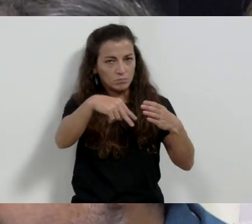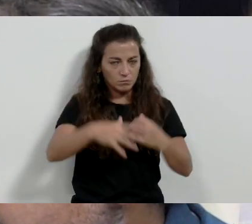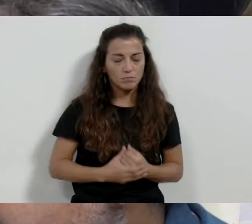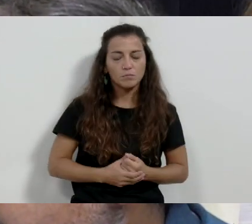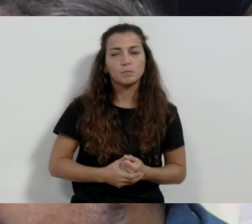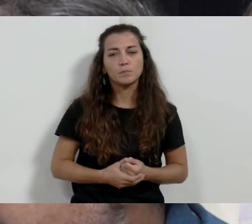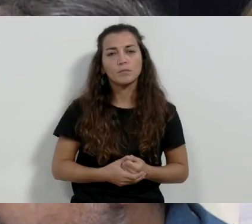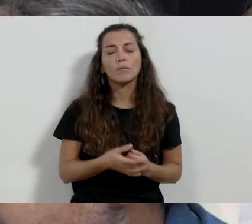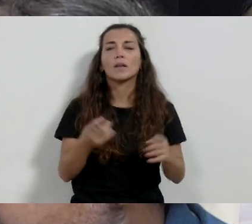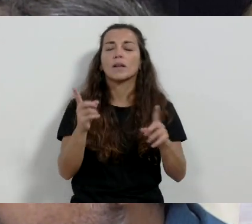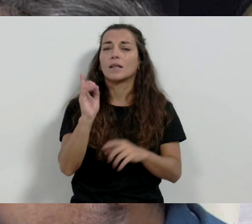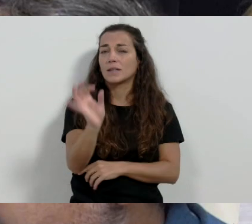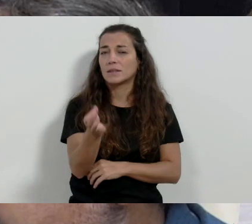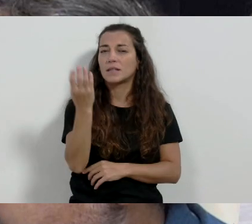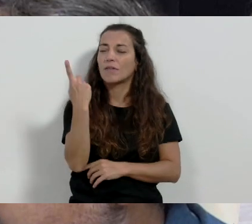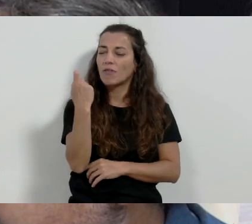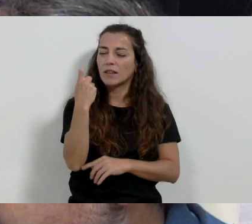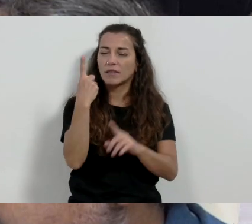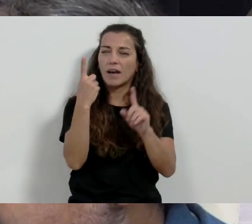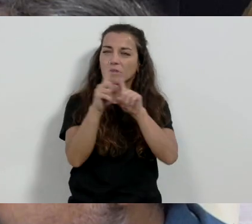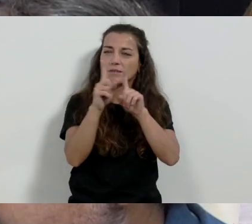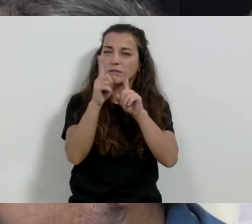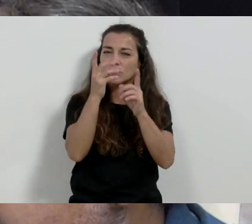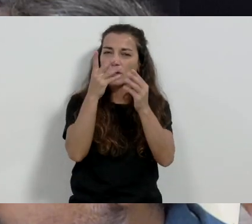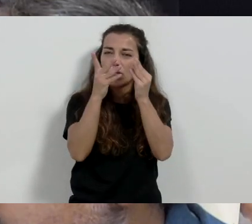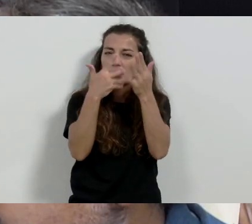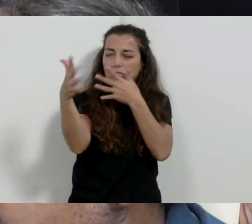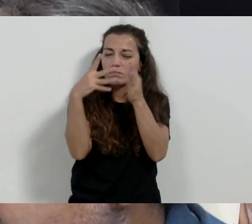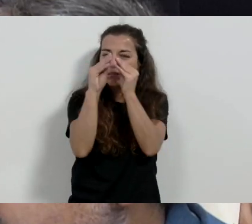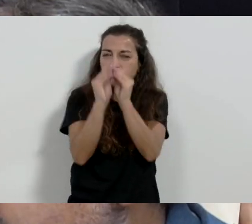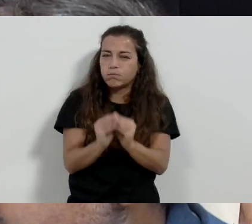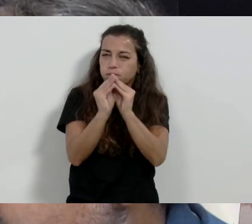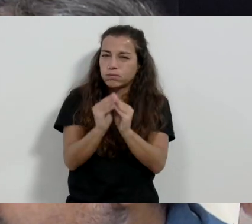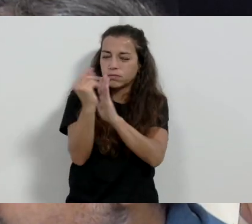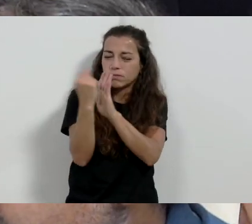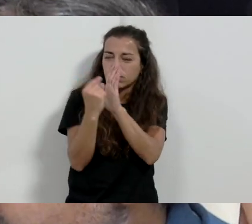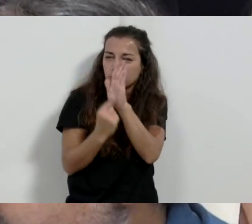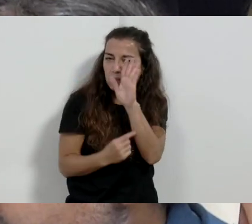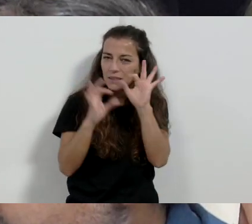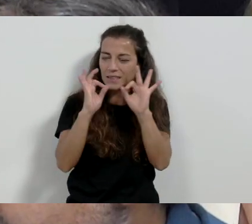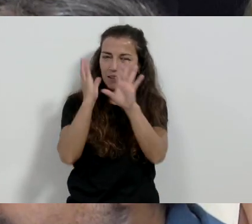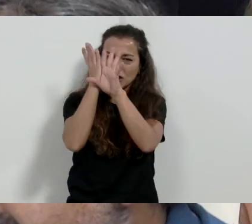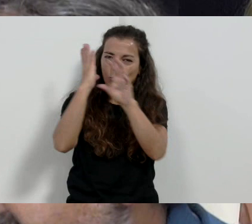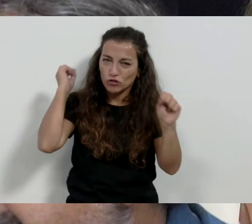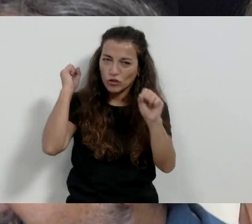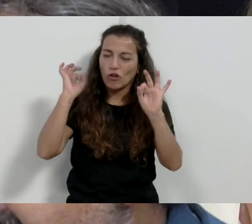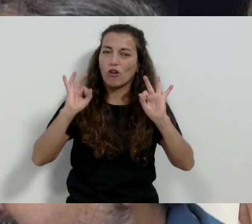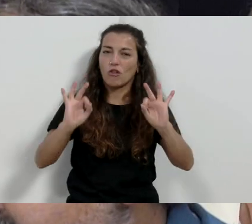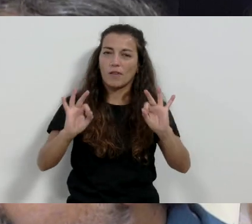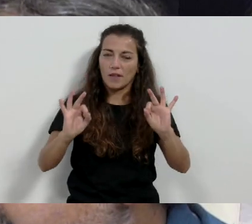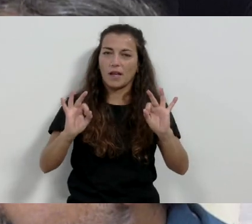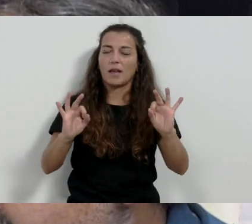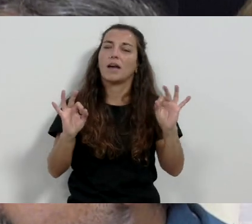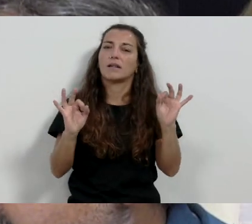que definir, ¿no?, un protocolo de actuación, ¿no?, como le queramos llamar, efectivamente, ¿no?, de lo que es un